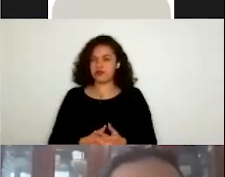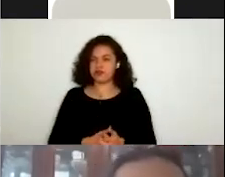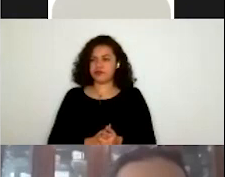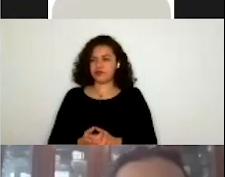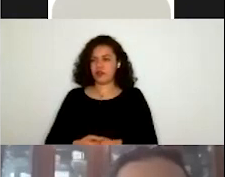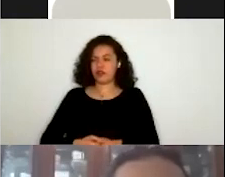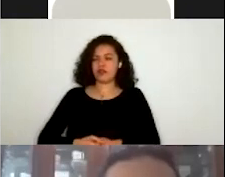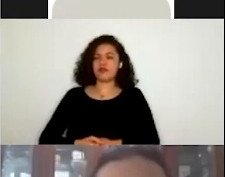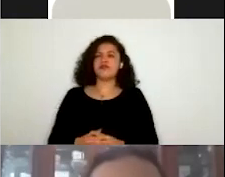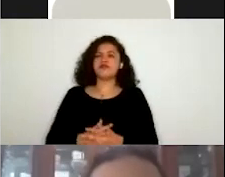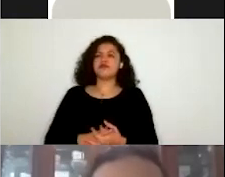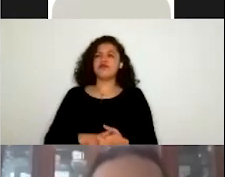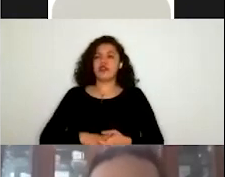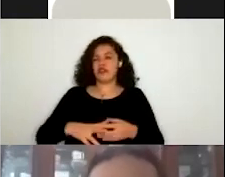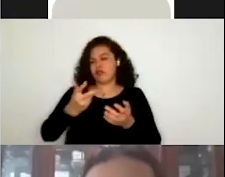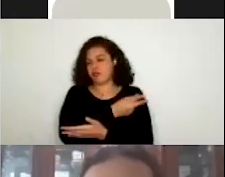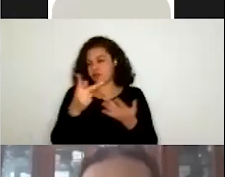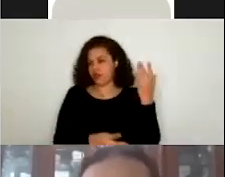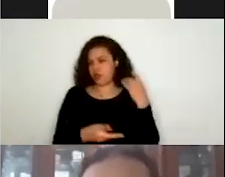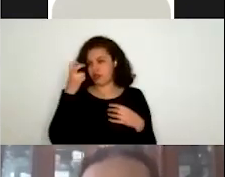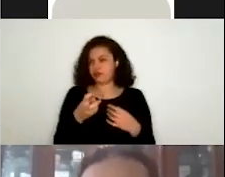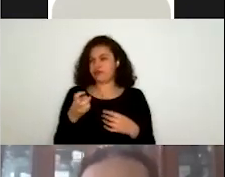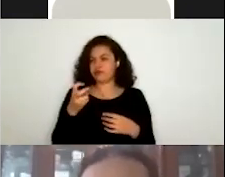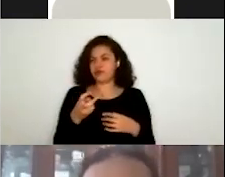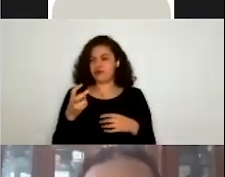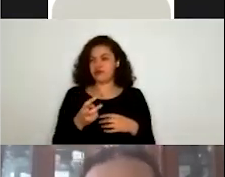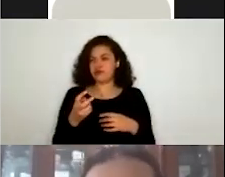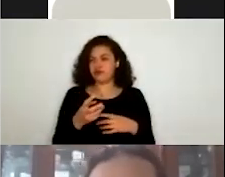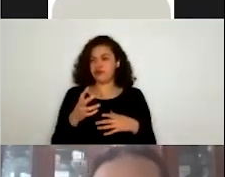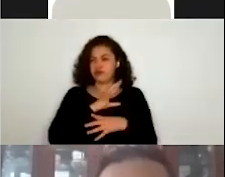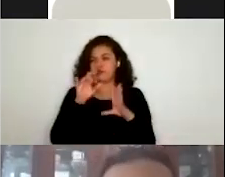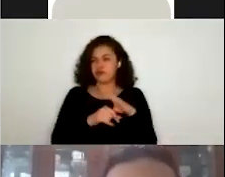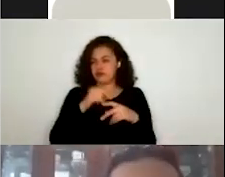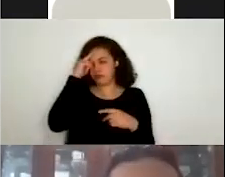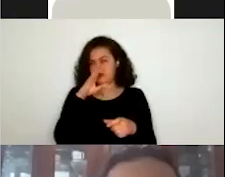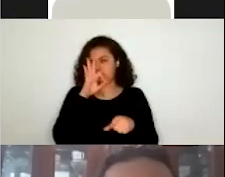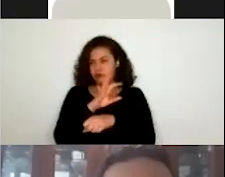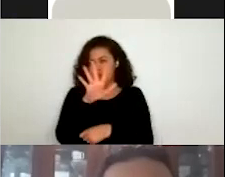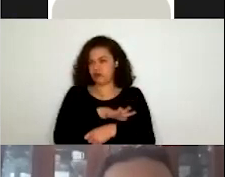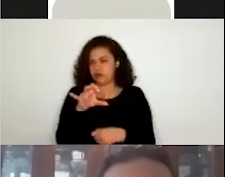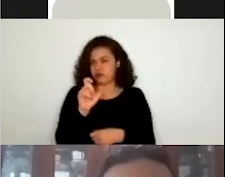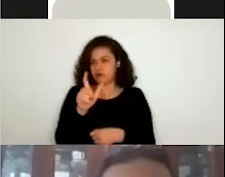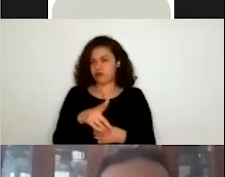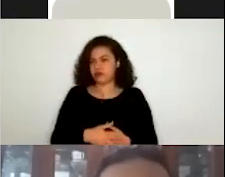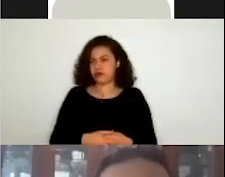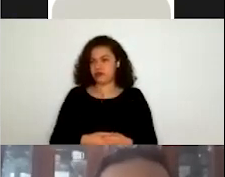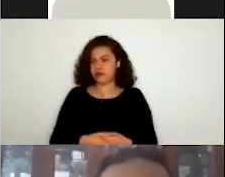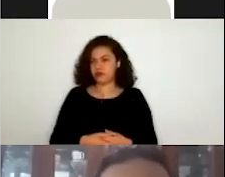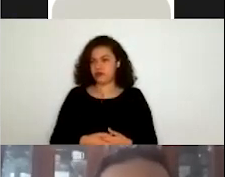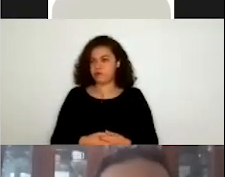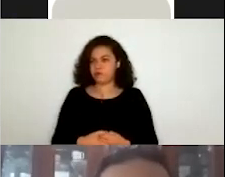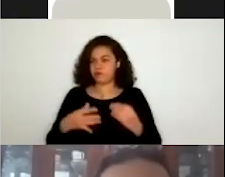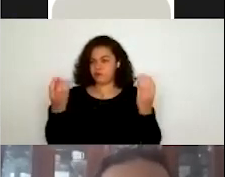El plan de contingencias es parte integral de nuestro programa interno de protección civil, junto con el plan